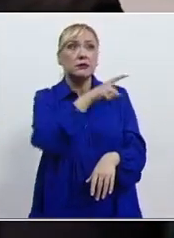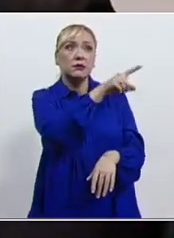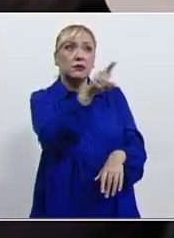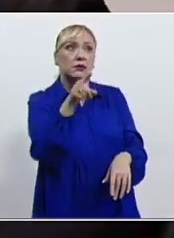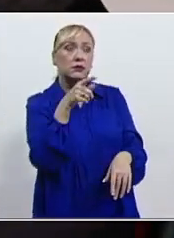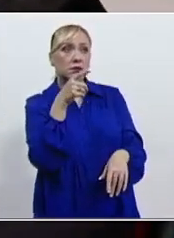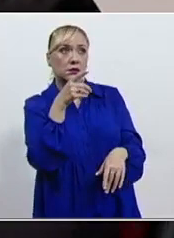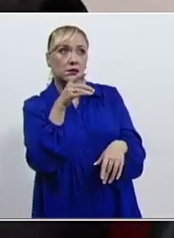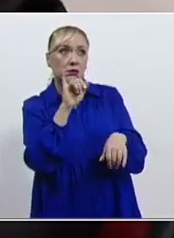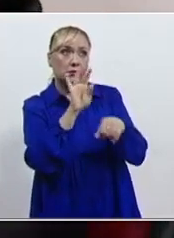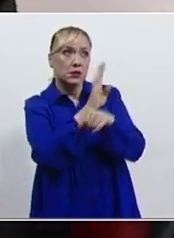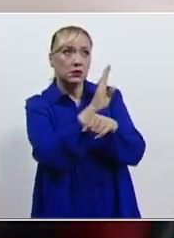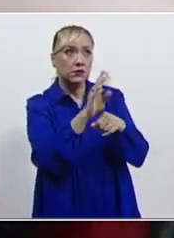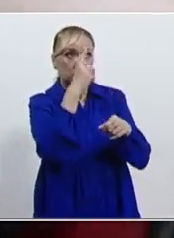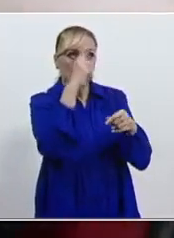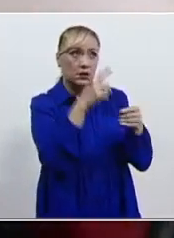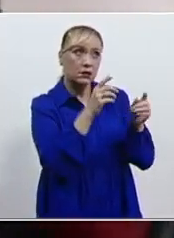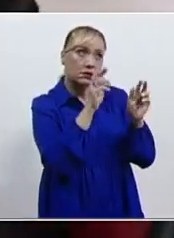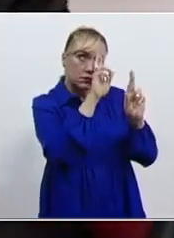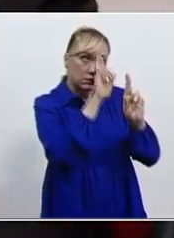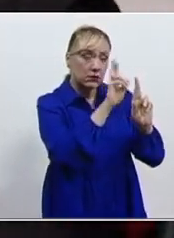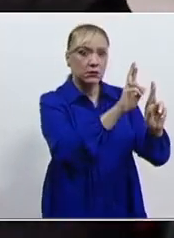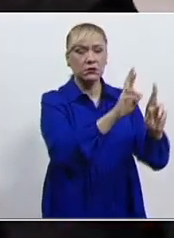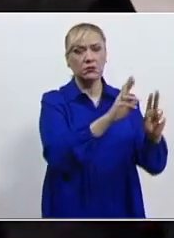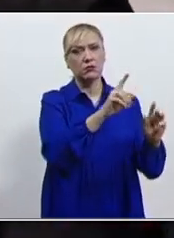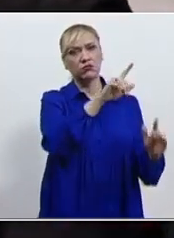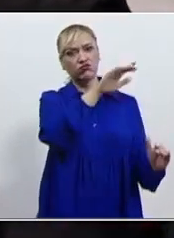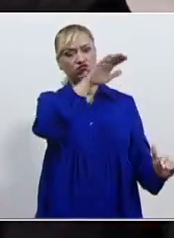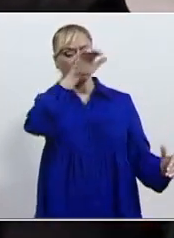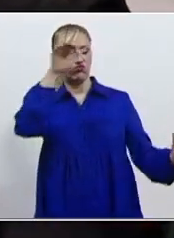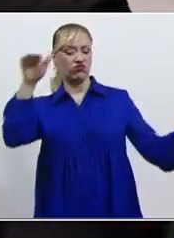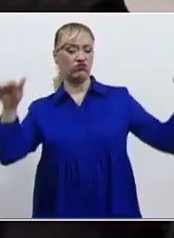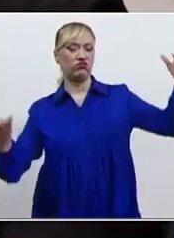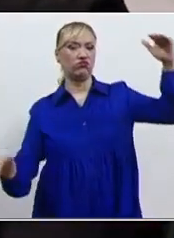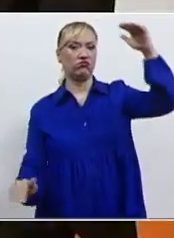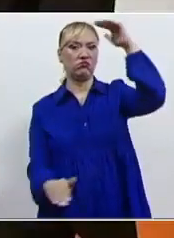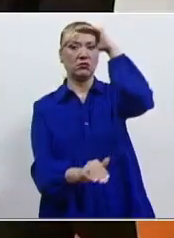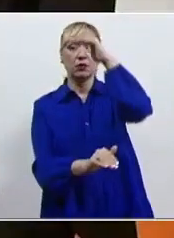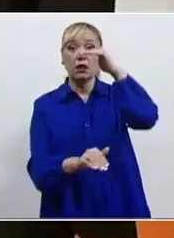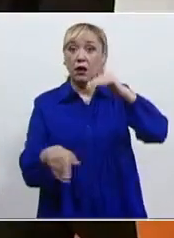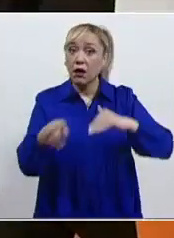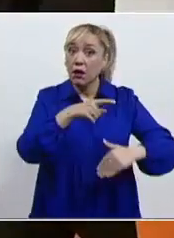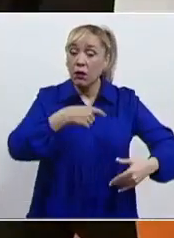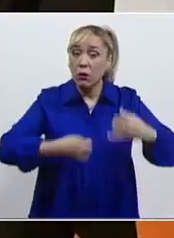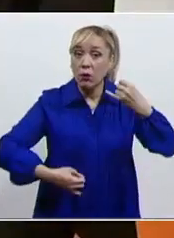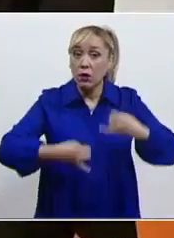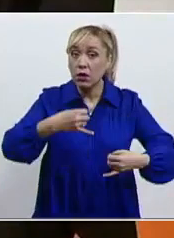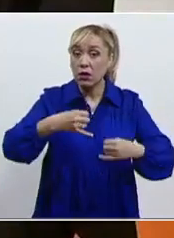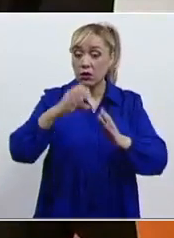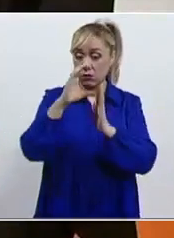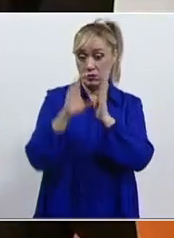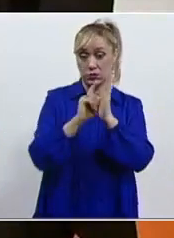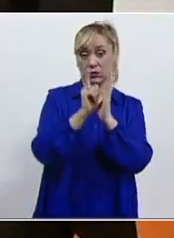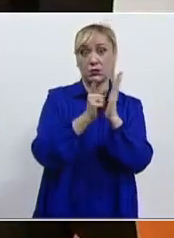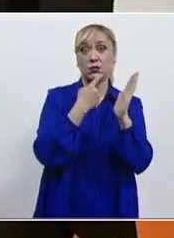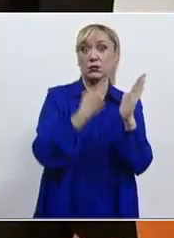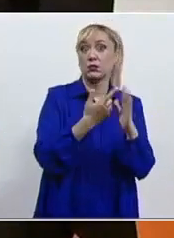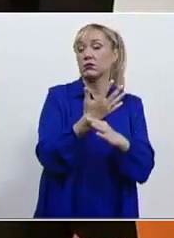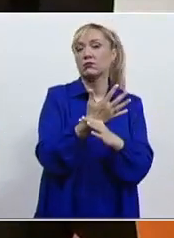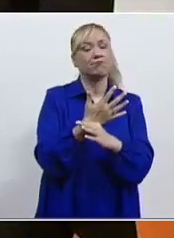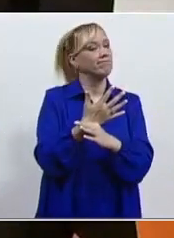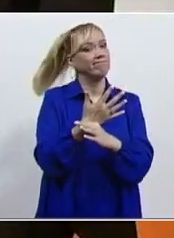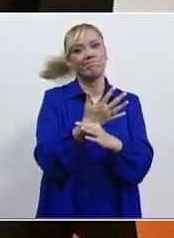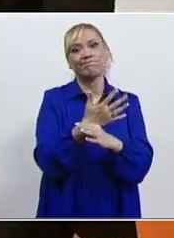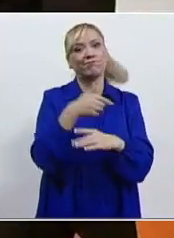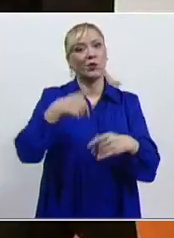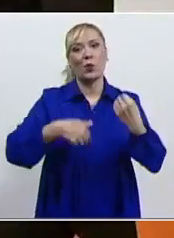que intenten ejercer subordinación o sumisión, pues los jueces solo deben atender a la ley o al